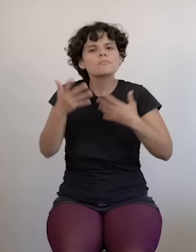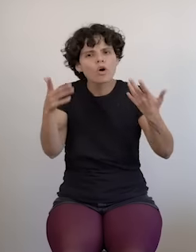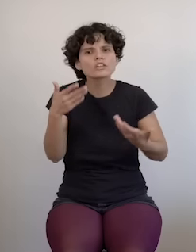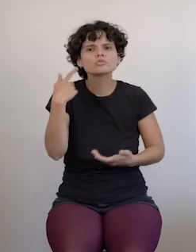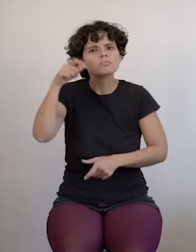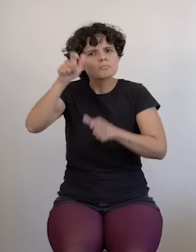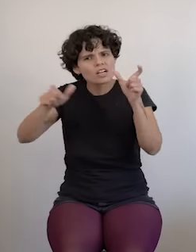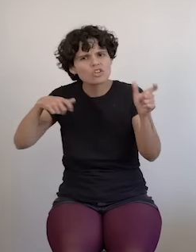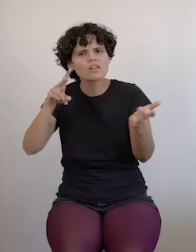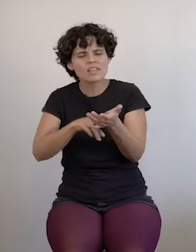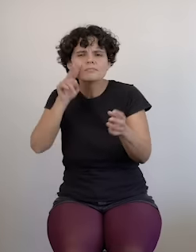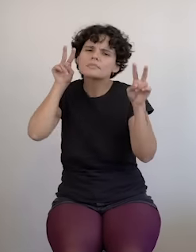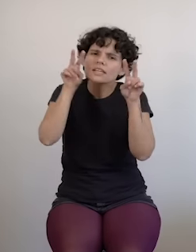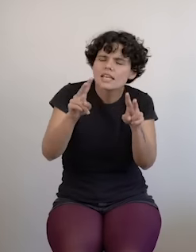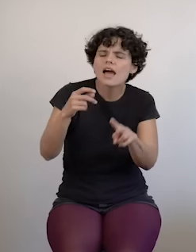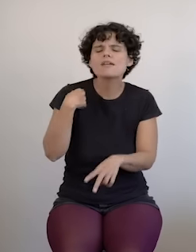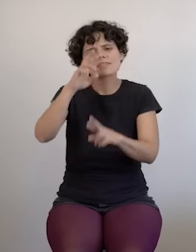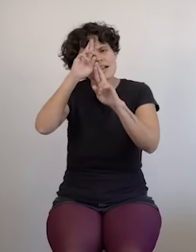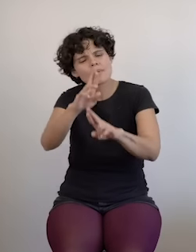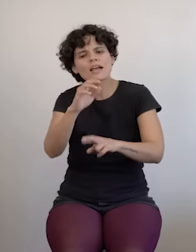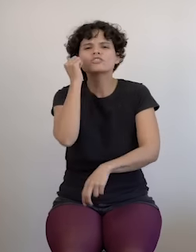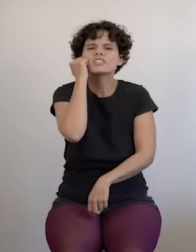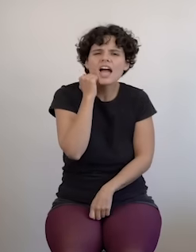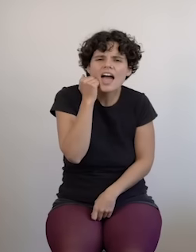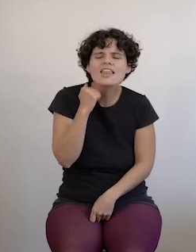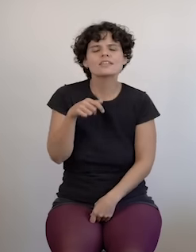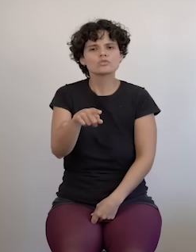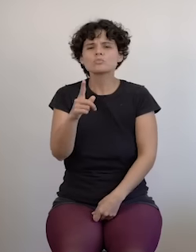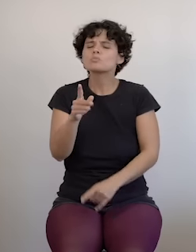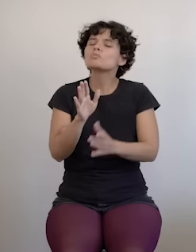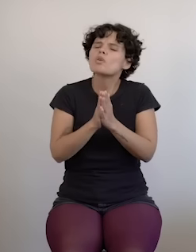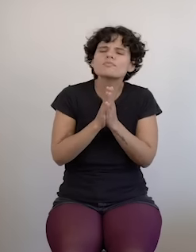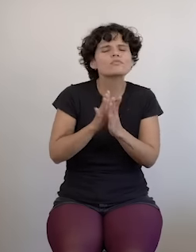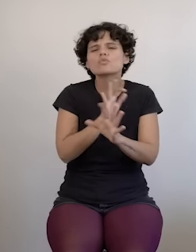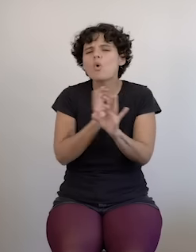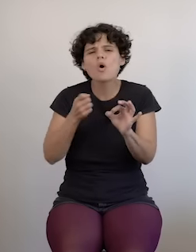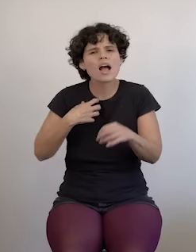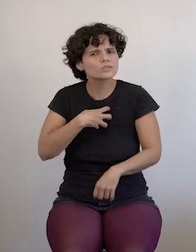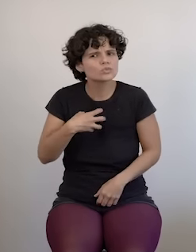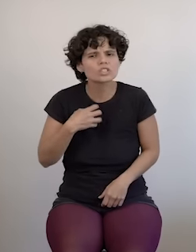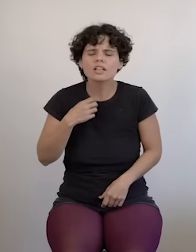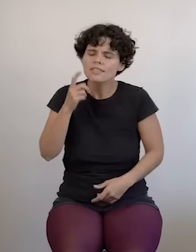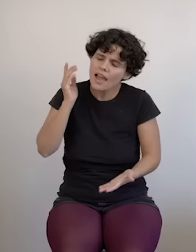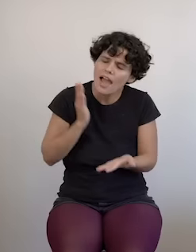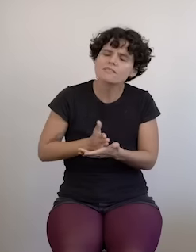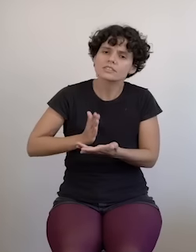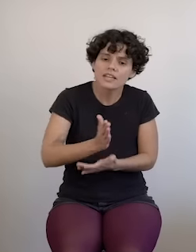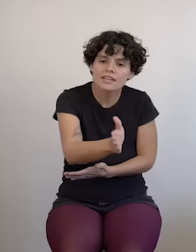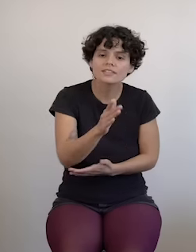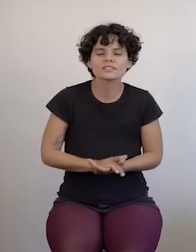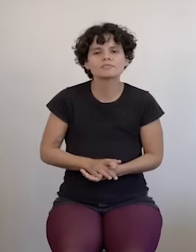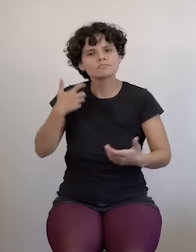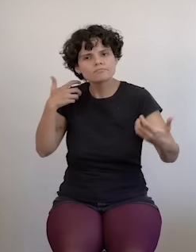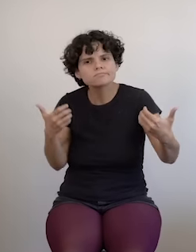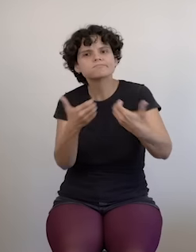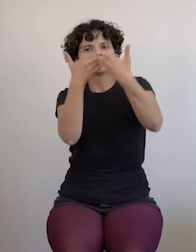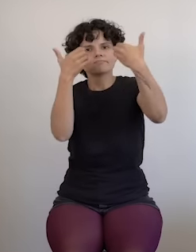eso la gente te quiere, hermano. Y tienes que seguir así, nunca te asustes, compañero. Te lo pido, por favor. Gracias, hermano. Salud por eso.